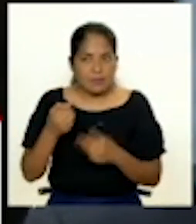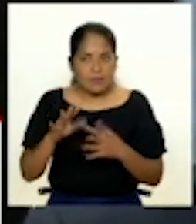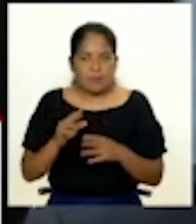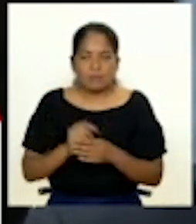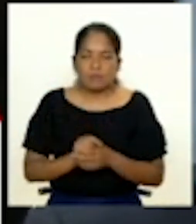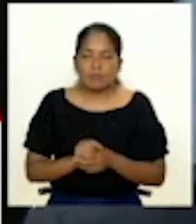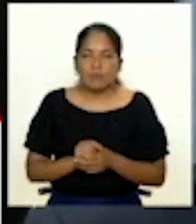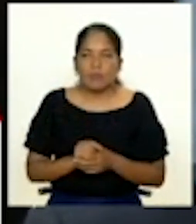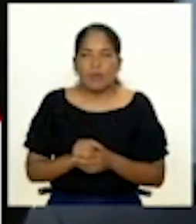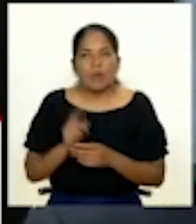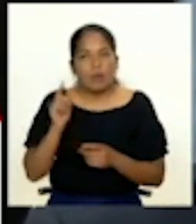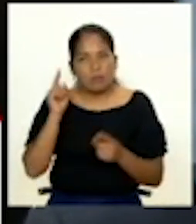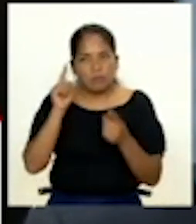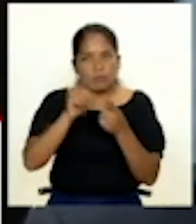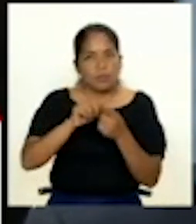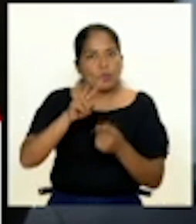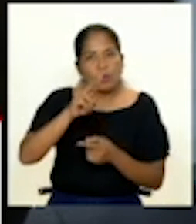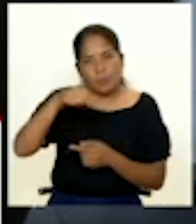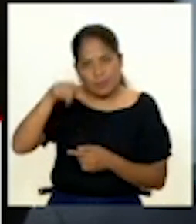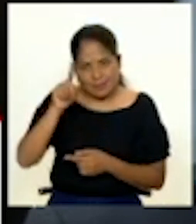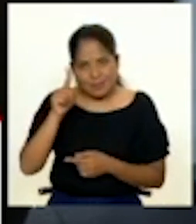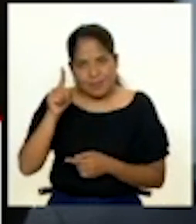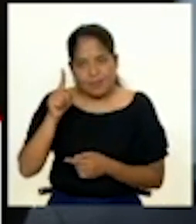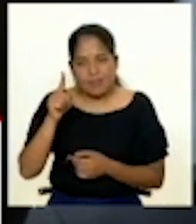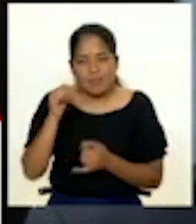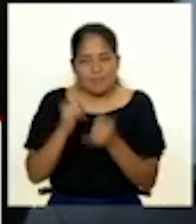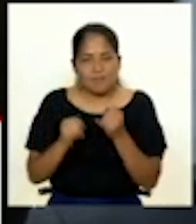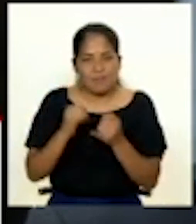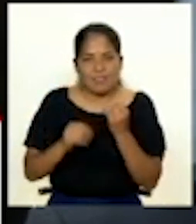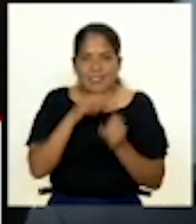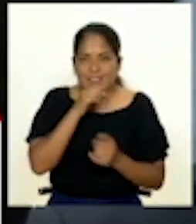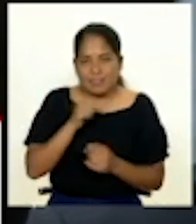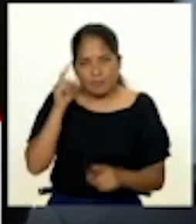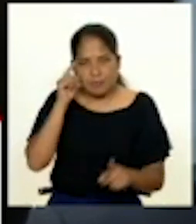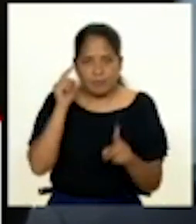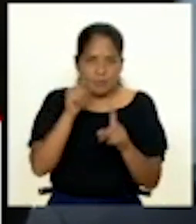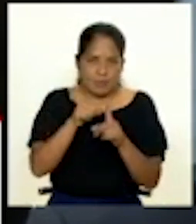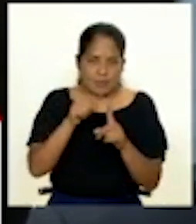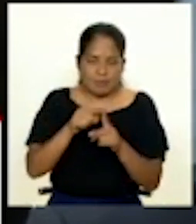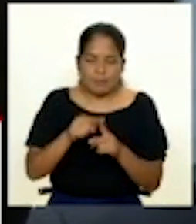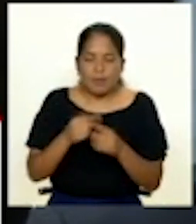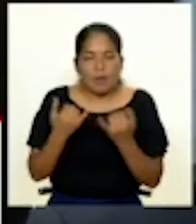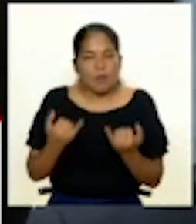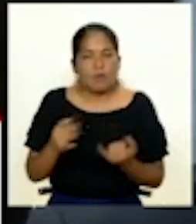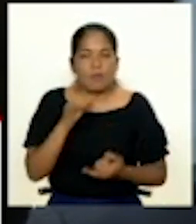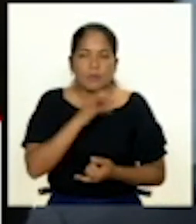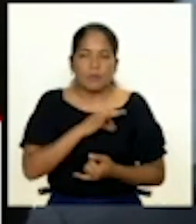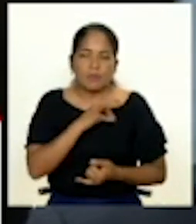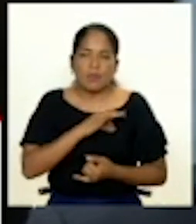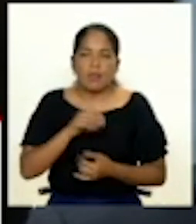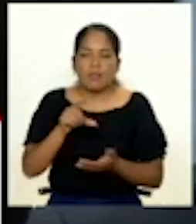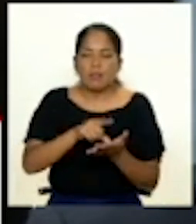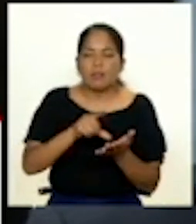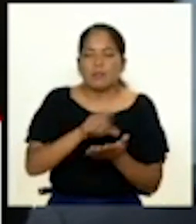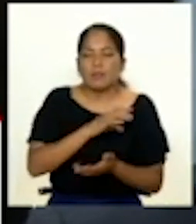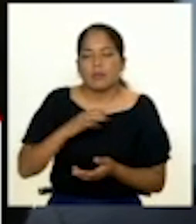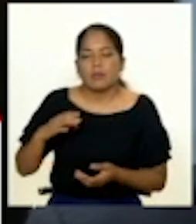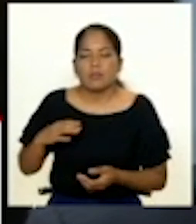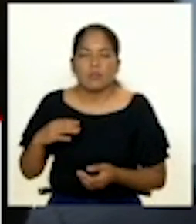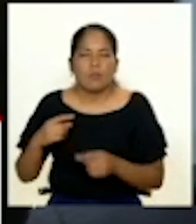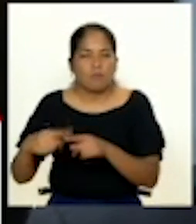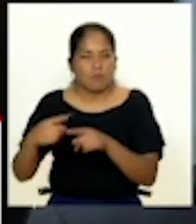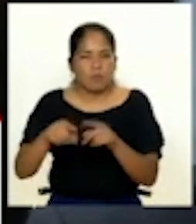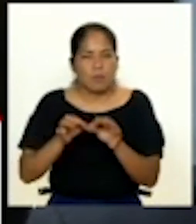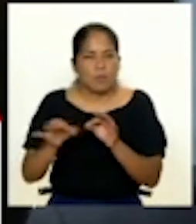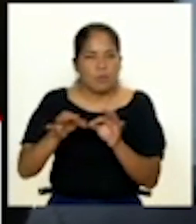millones al fin de año, ¿no? Esto está beneficiando, o lo que se ha efectuado, está beneficiando a Lima, Callao, Arequipa, Moquegua,